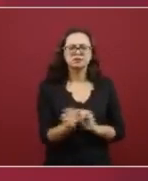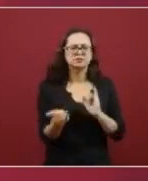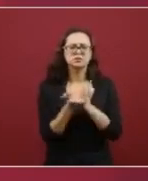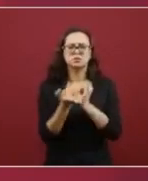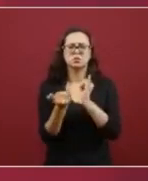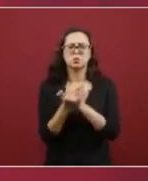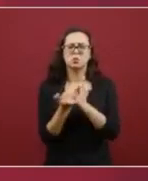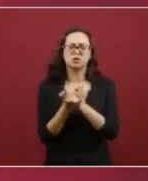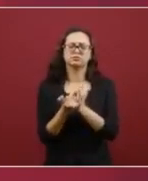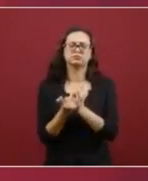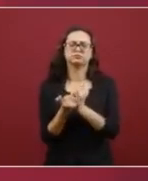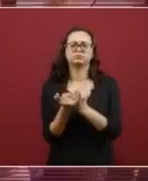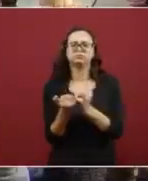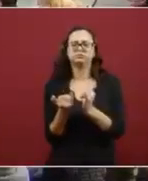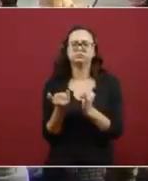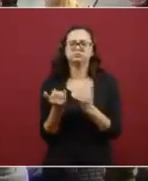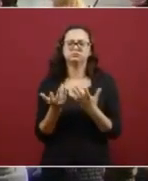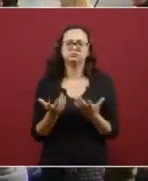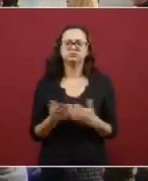Una